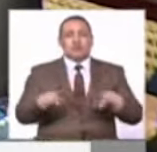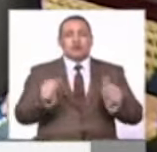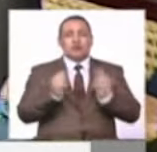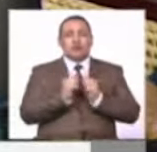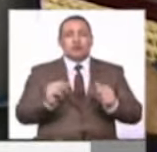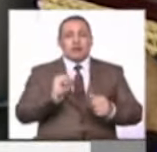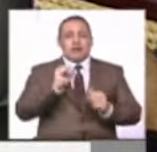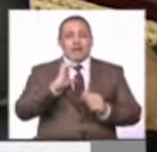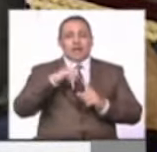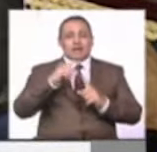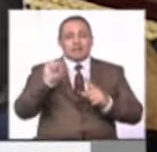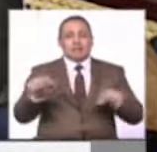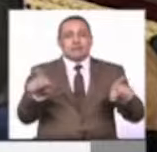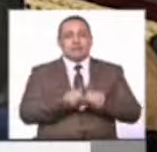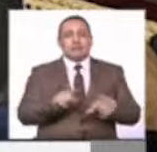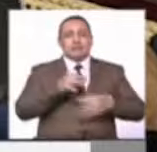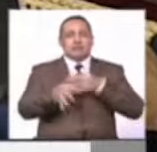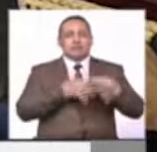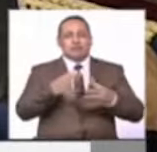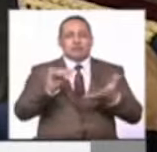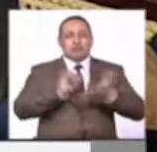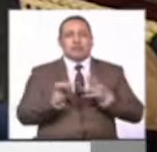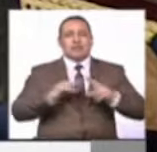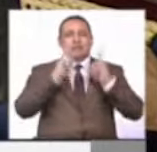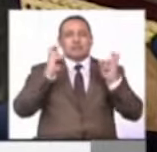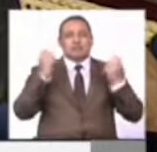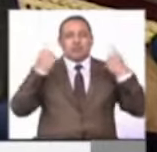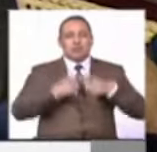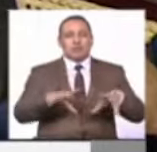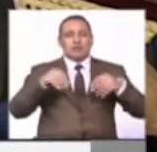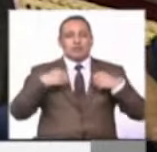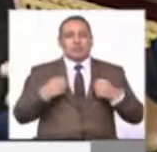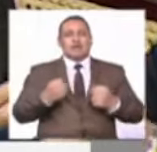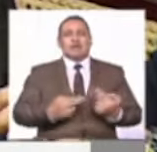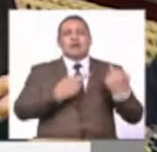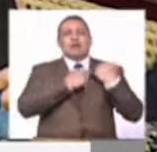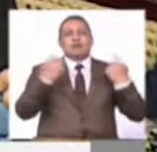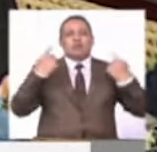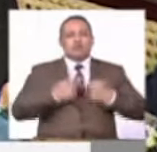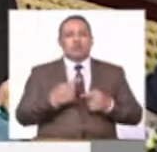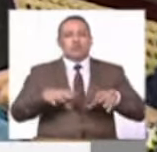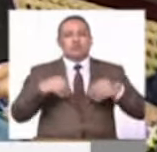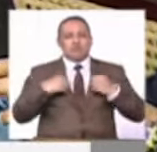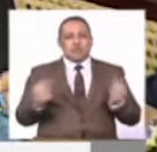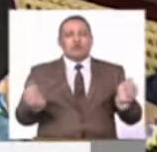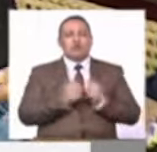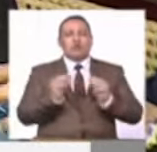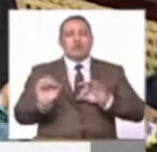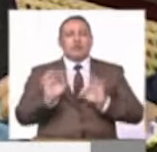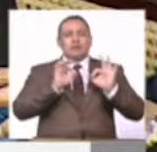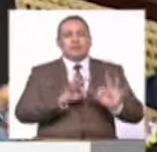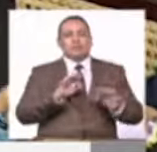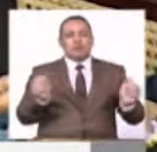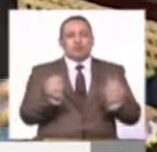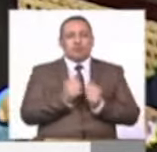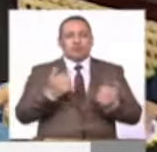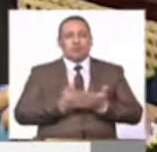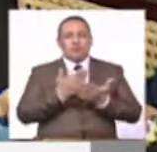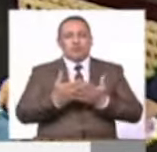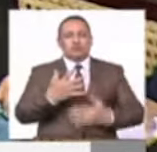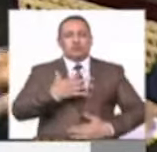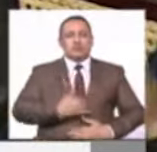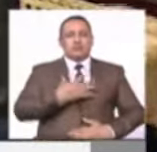respectiva no se señaló en el caso de acceder a cargo tendría que Cesar en el mismo al alcanzar dicha